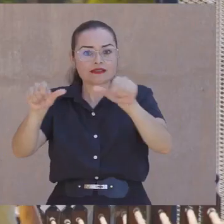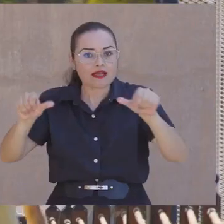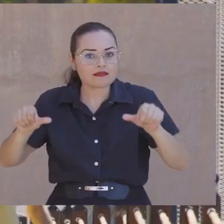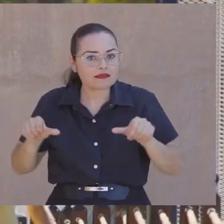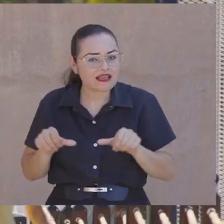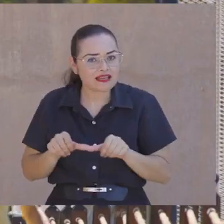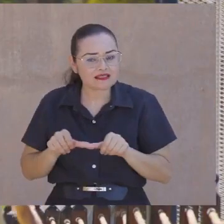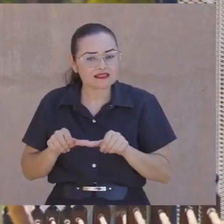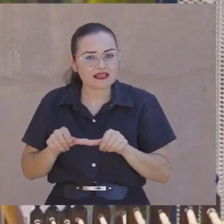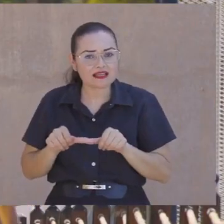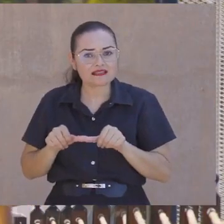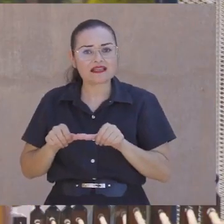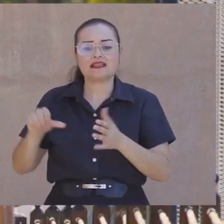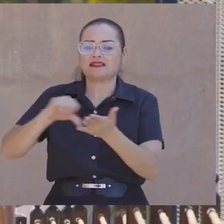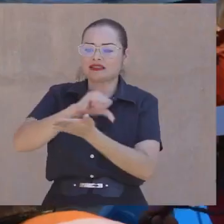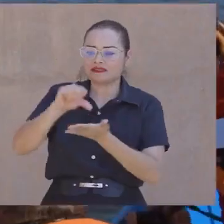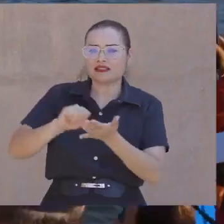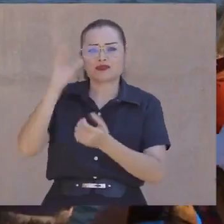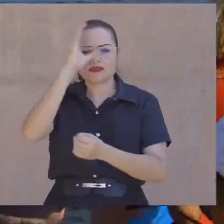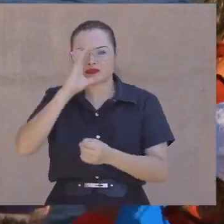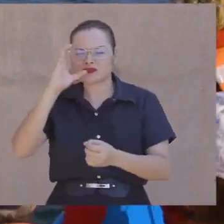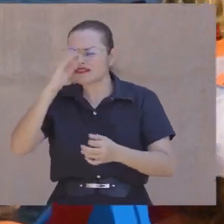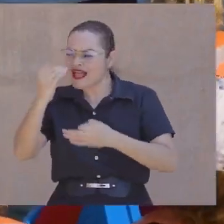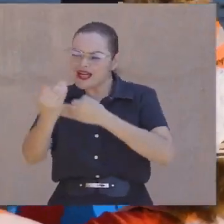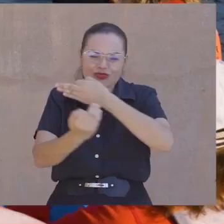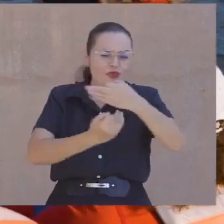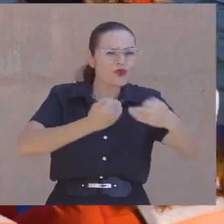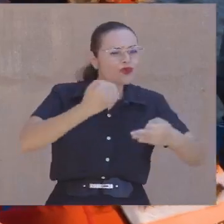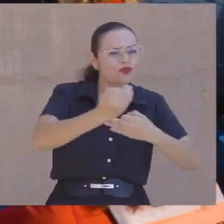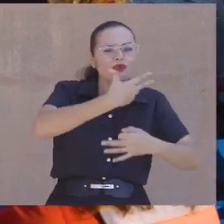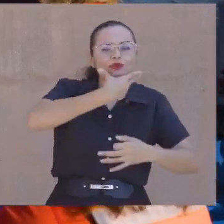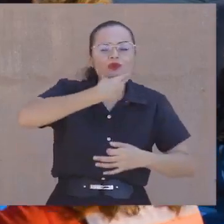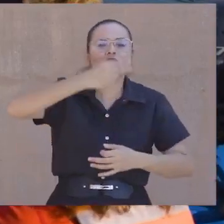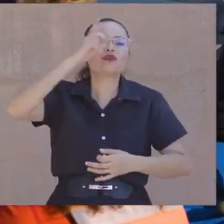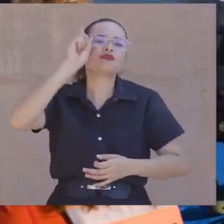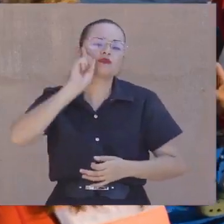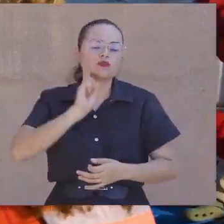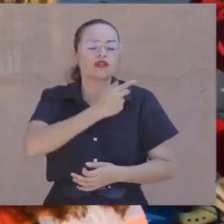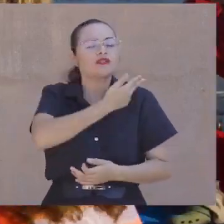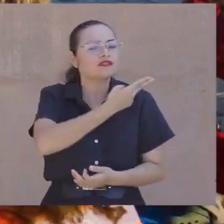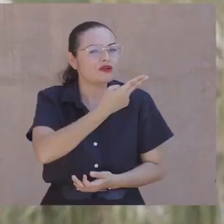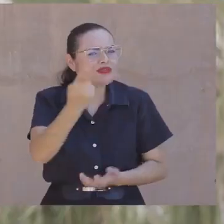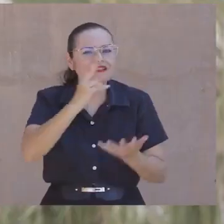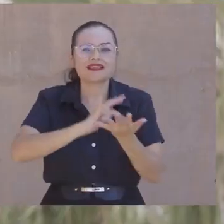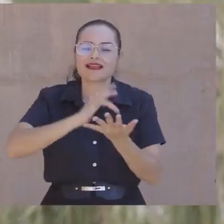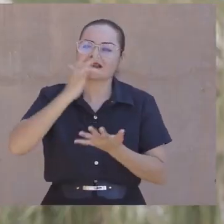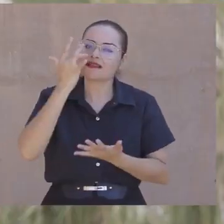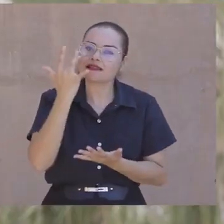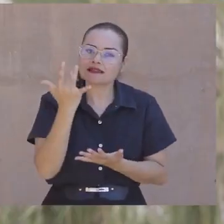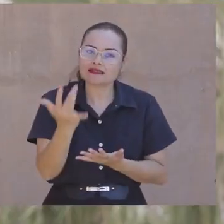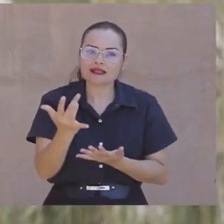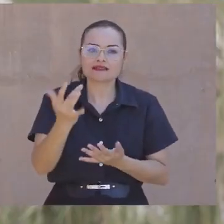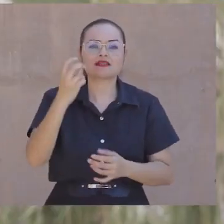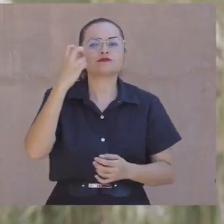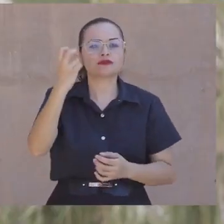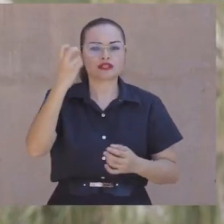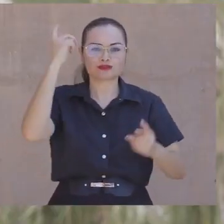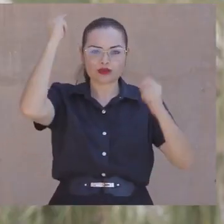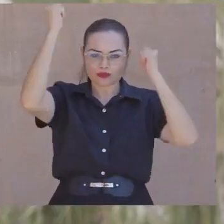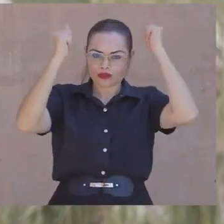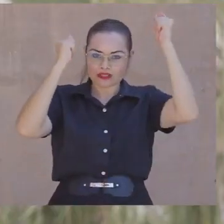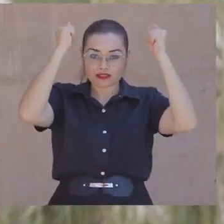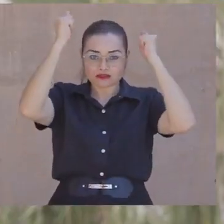operadores turísticos trabajadores de balnearios centros culturales y de esparcimiento a todas y todos ustedes